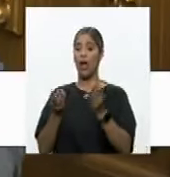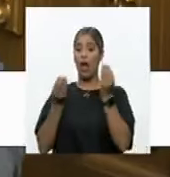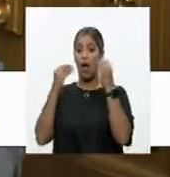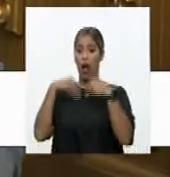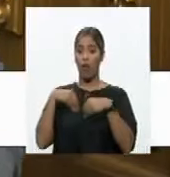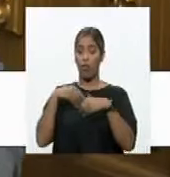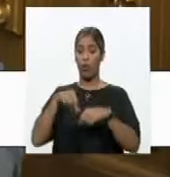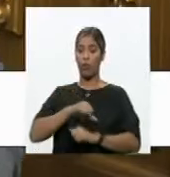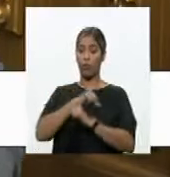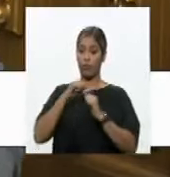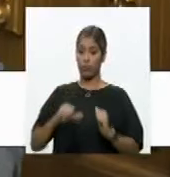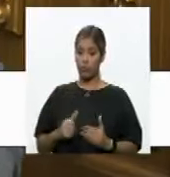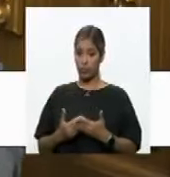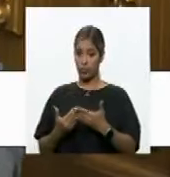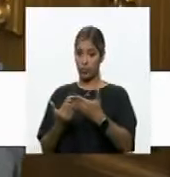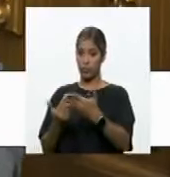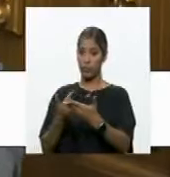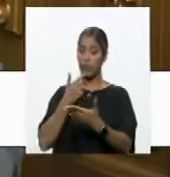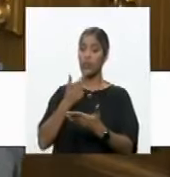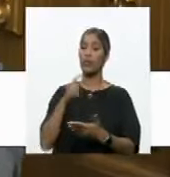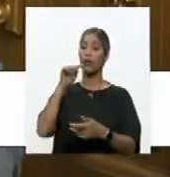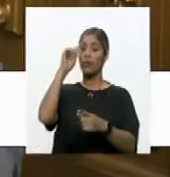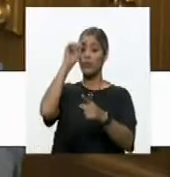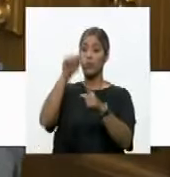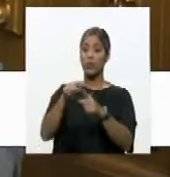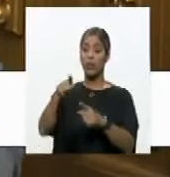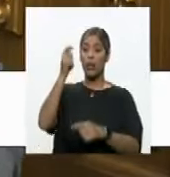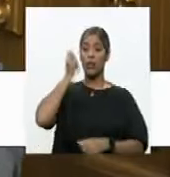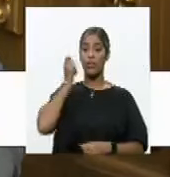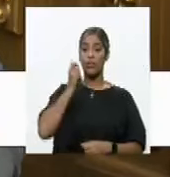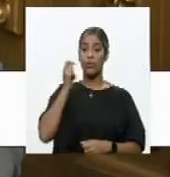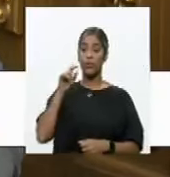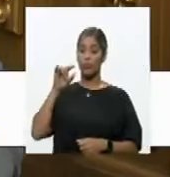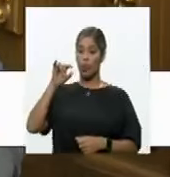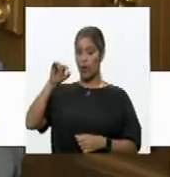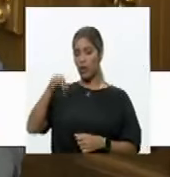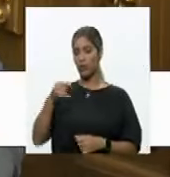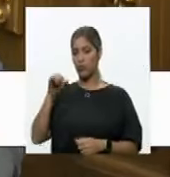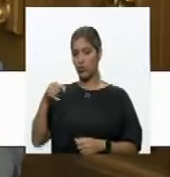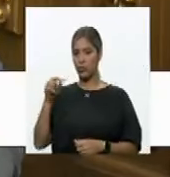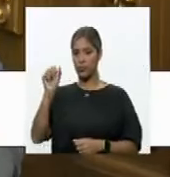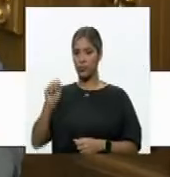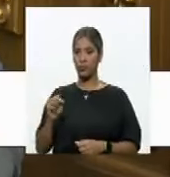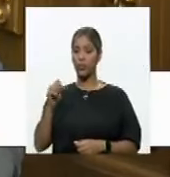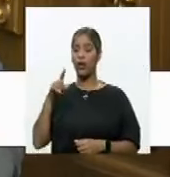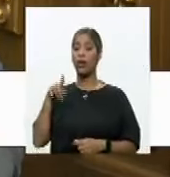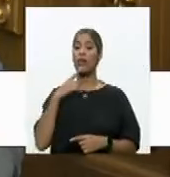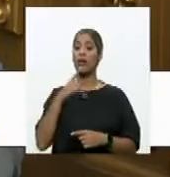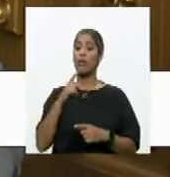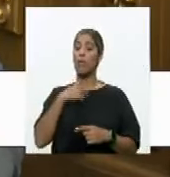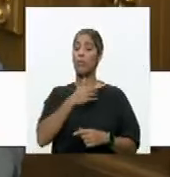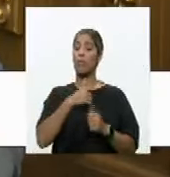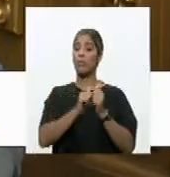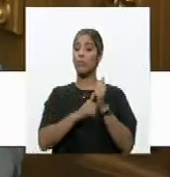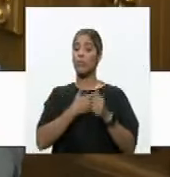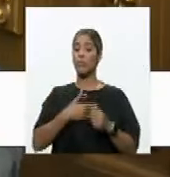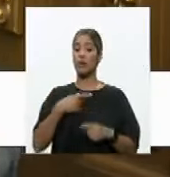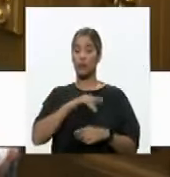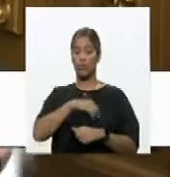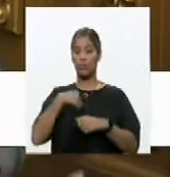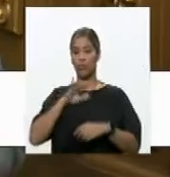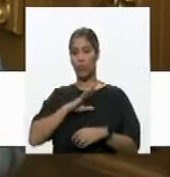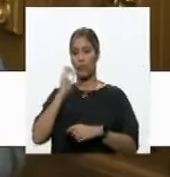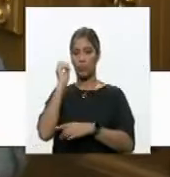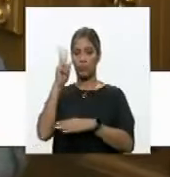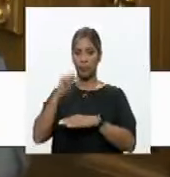Fuerza Armada Nacional Bolivariana y delegó este cometido al diputado Jesús Suárez Chourio, presidente de la Comisión Permanente de Seguridad y Defensa de la Nación de la Asamblea